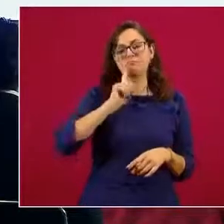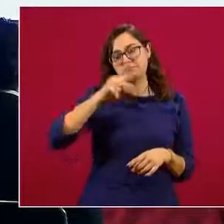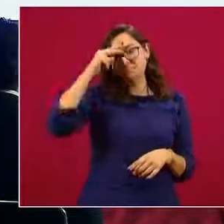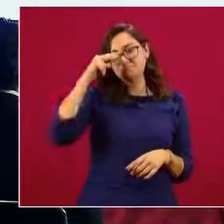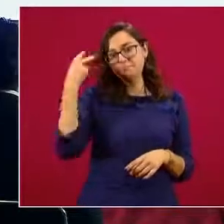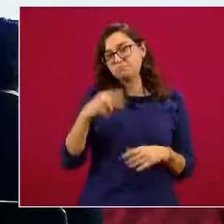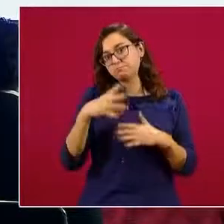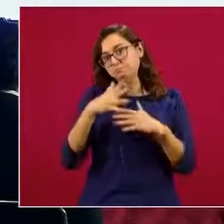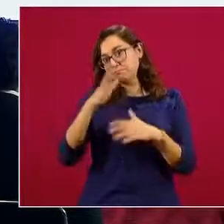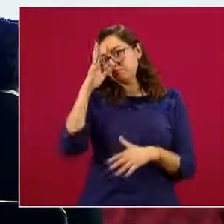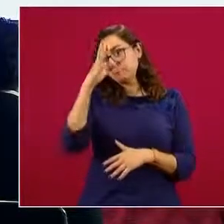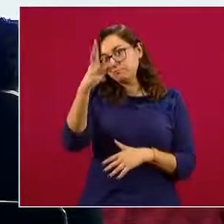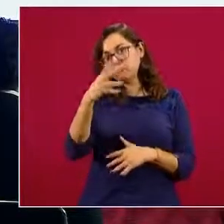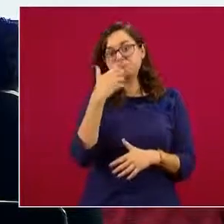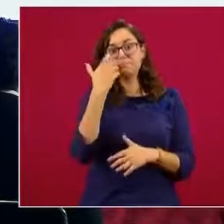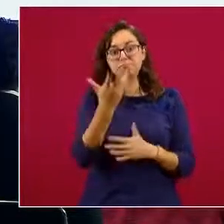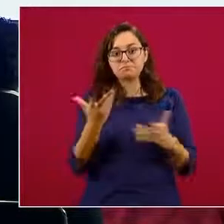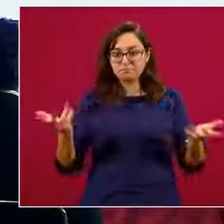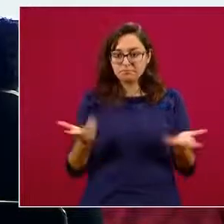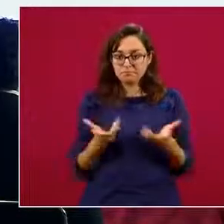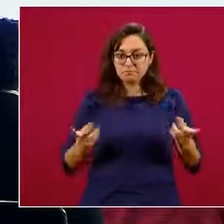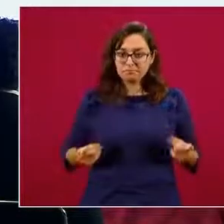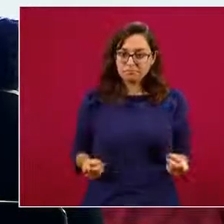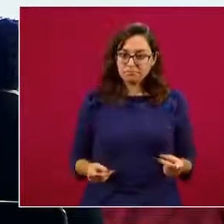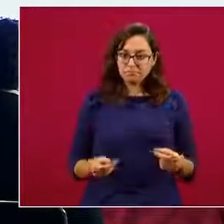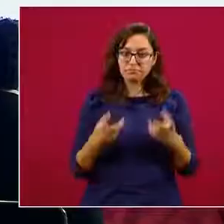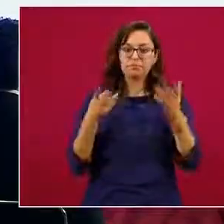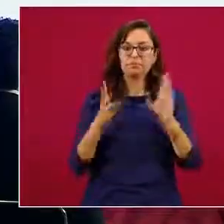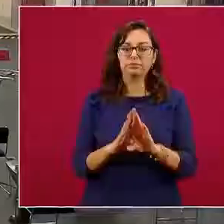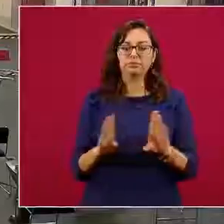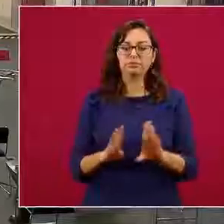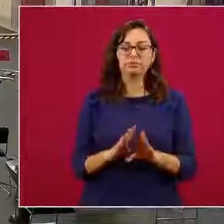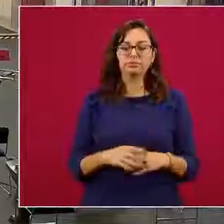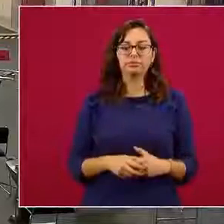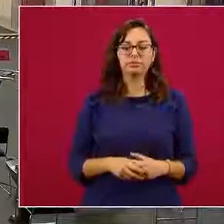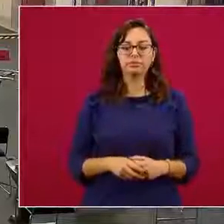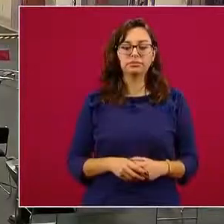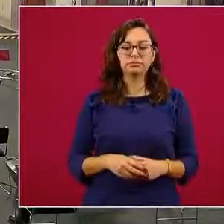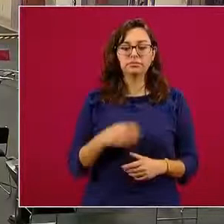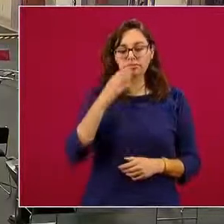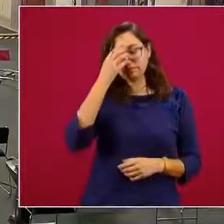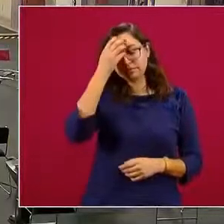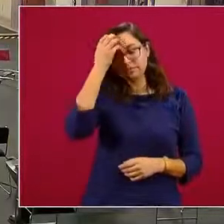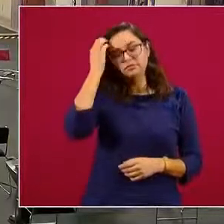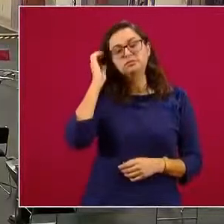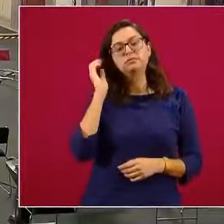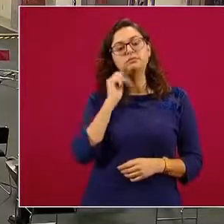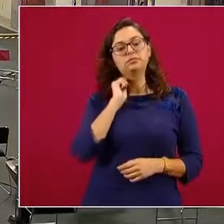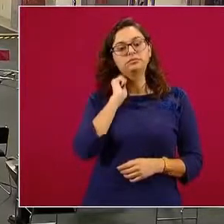quieren pues seguir haciendo crecer sus empresas. La siguiente, por favor.